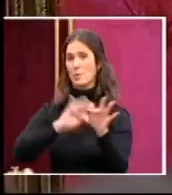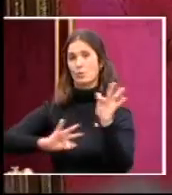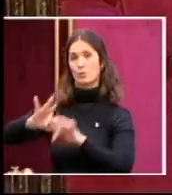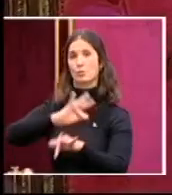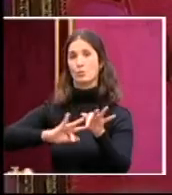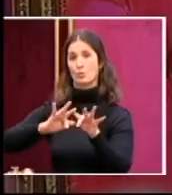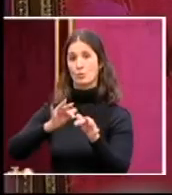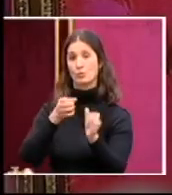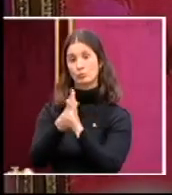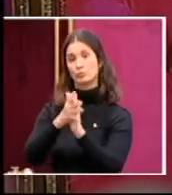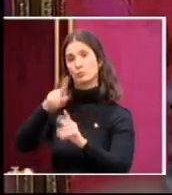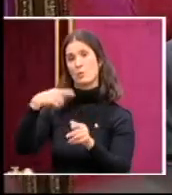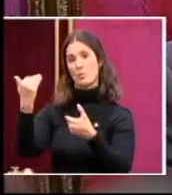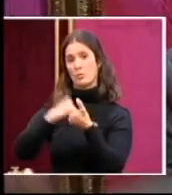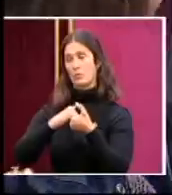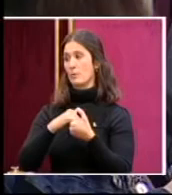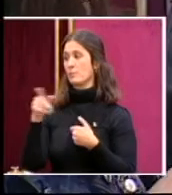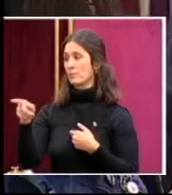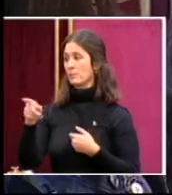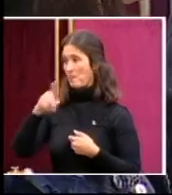posterior votación. Señor Fernández Madrid, tiene la palabra.